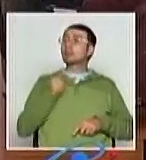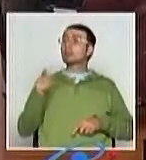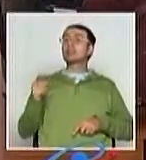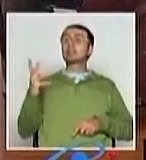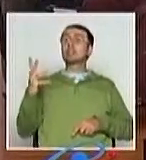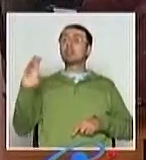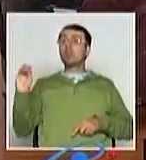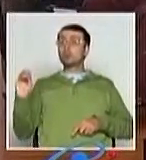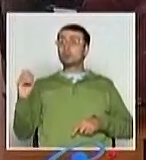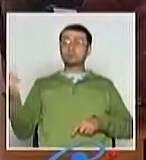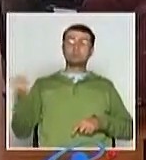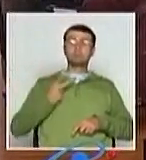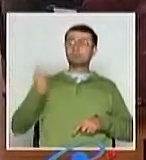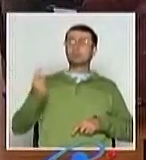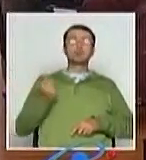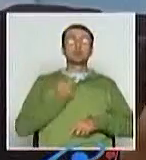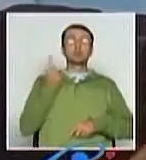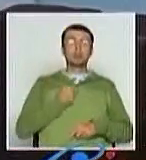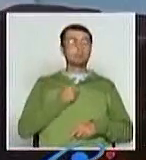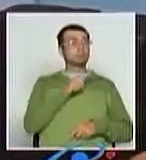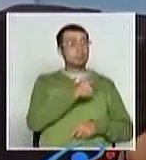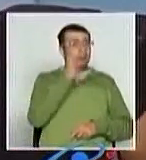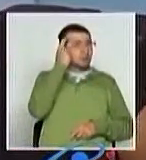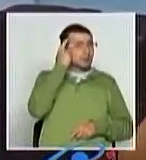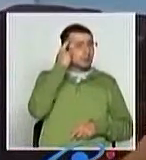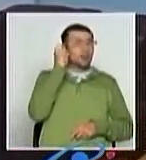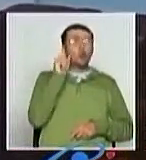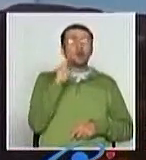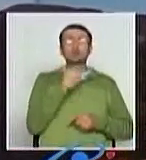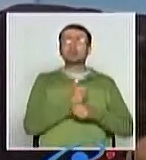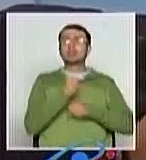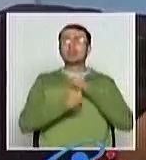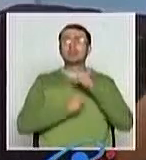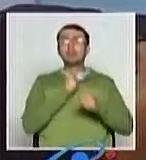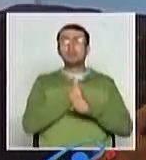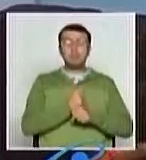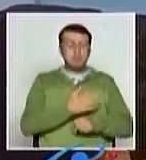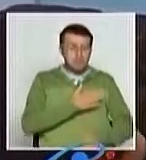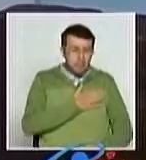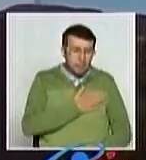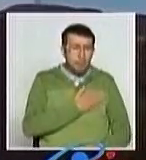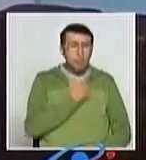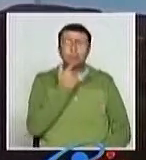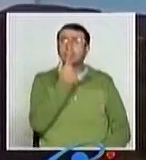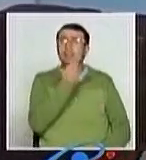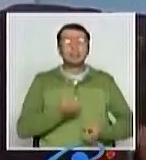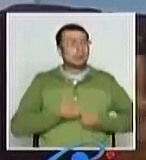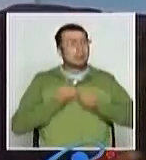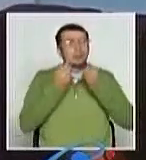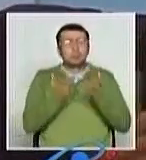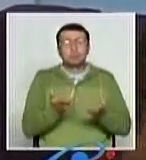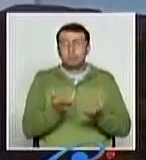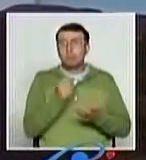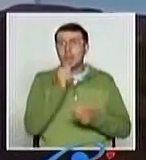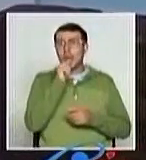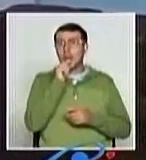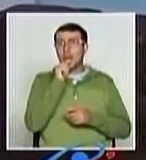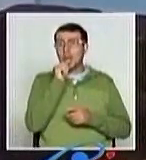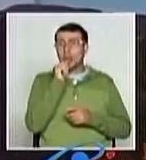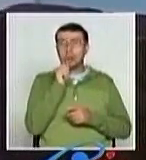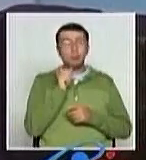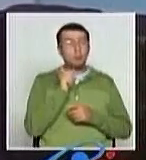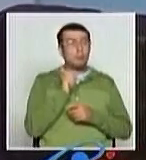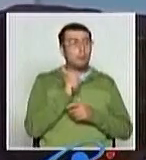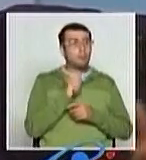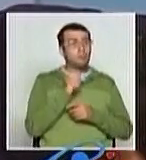ella llevaba 11 años con ese dolor para decírselo a alguien entonces descubrimos en las terapias del